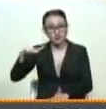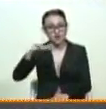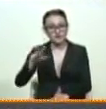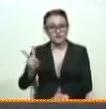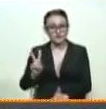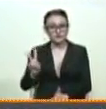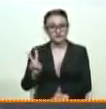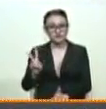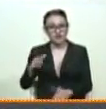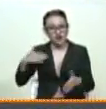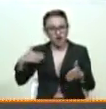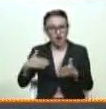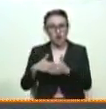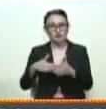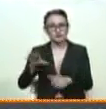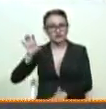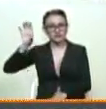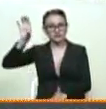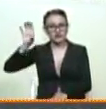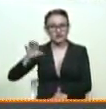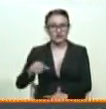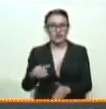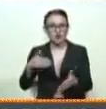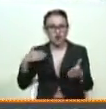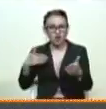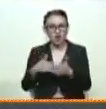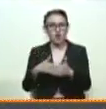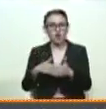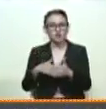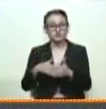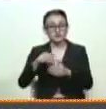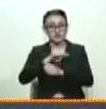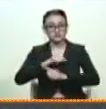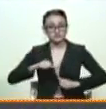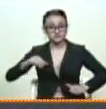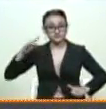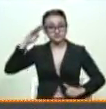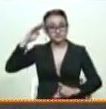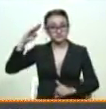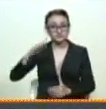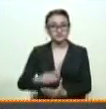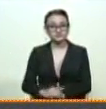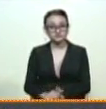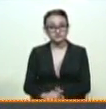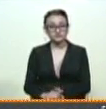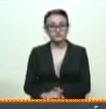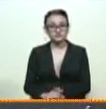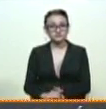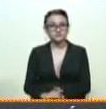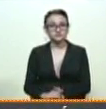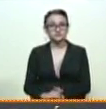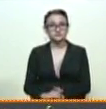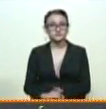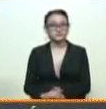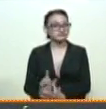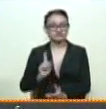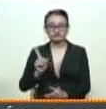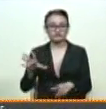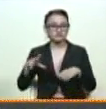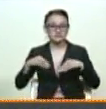Venezuela, en contra del Estado, en contra de la Fuerza Armada Nacional Bolivariana. Es